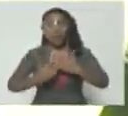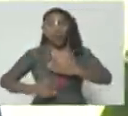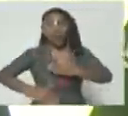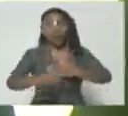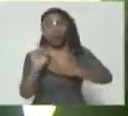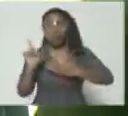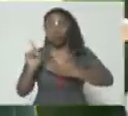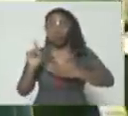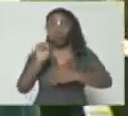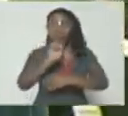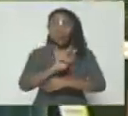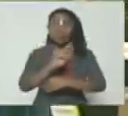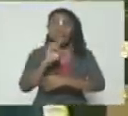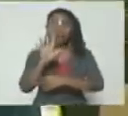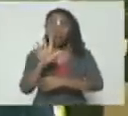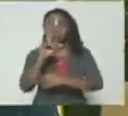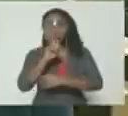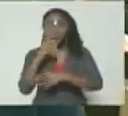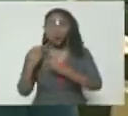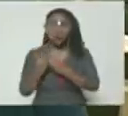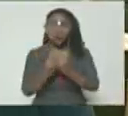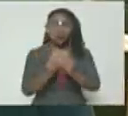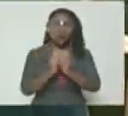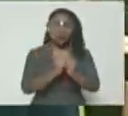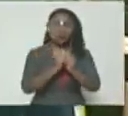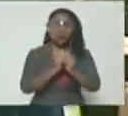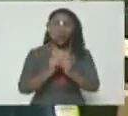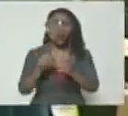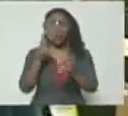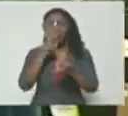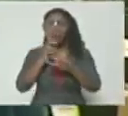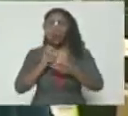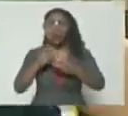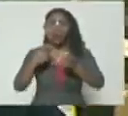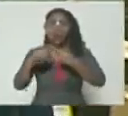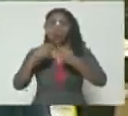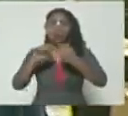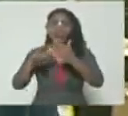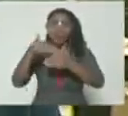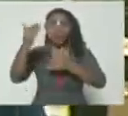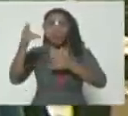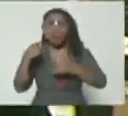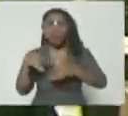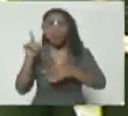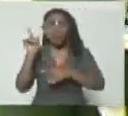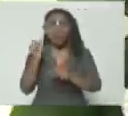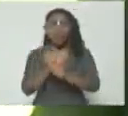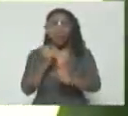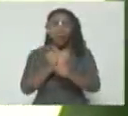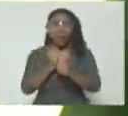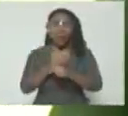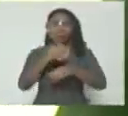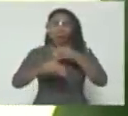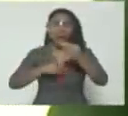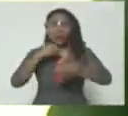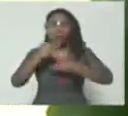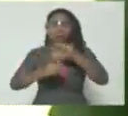estos 25 años han acompañado al Banco de Comercio Exterior durante todas sus gestiones financieras y que han